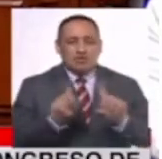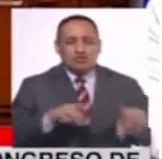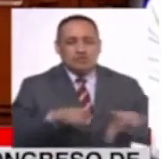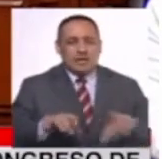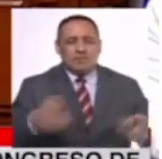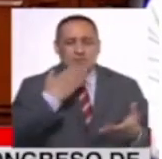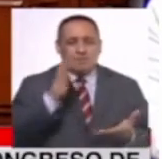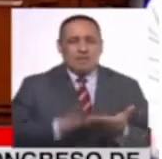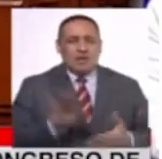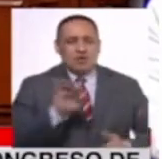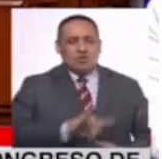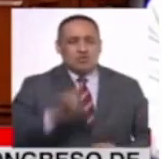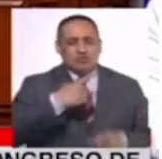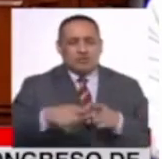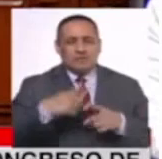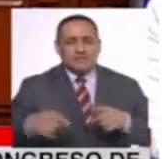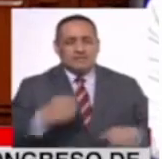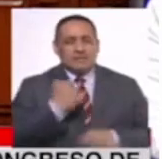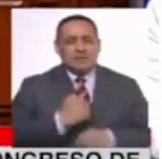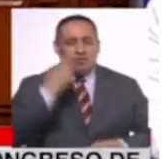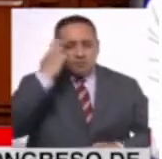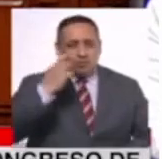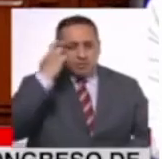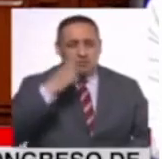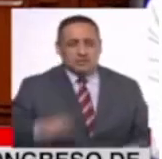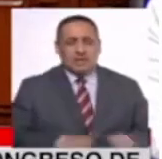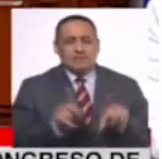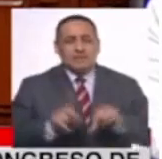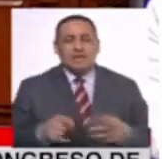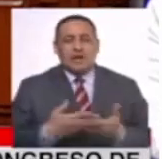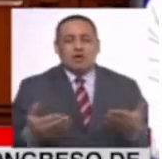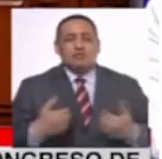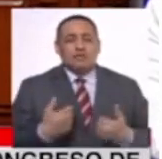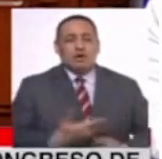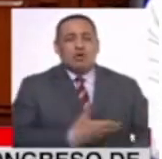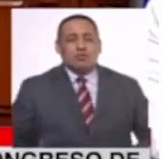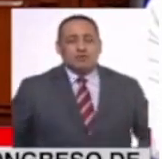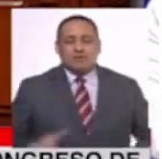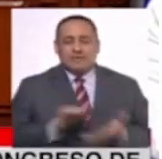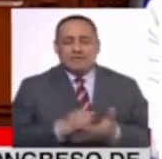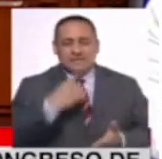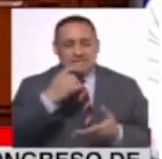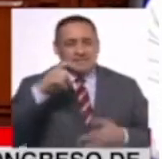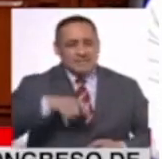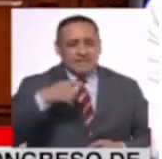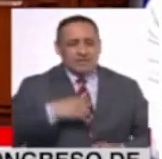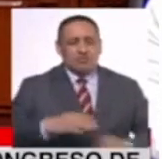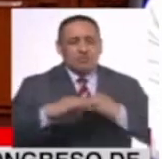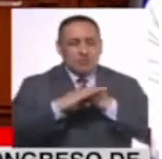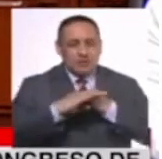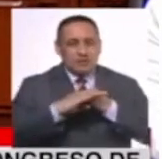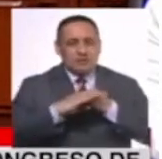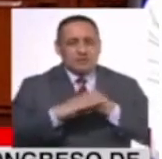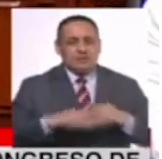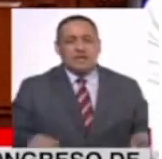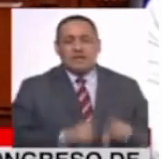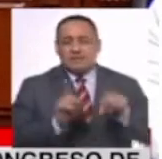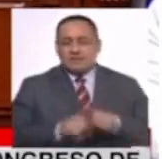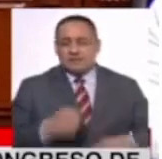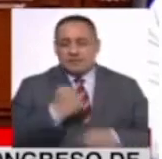asegura que no se haga un mal uso de las acciones políticas y de los recursos públicos, lo cual es vital